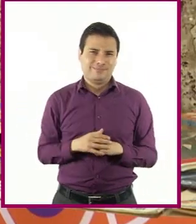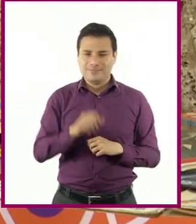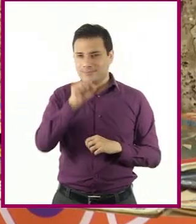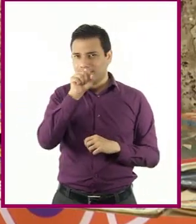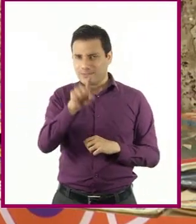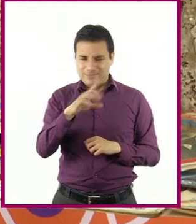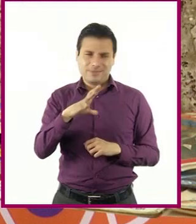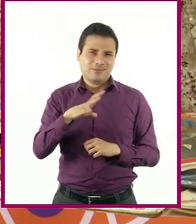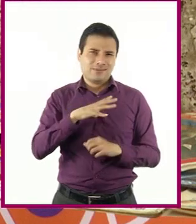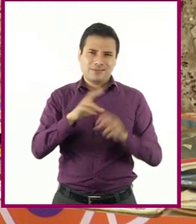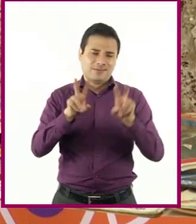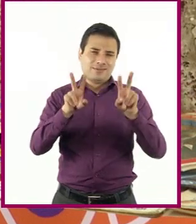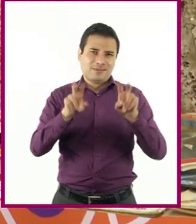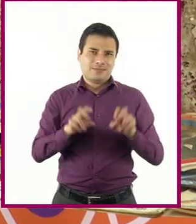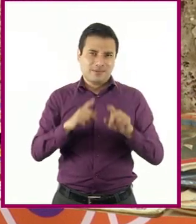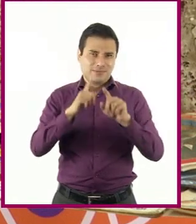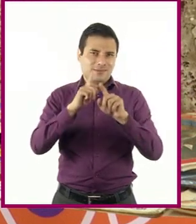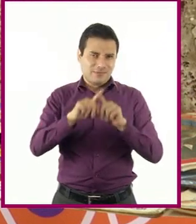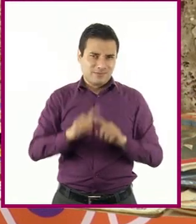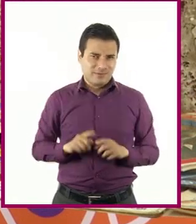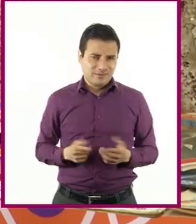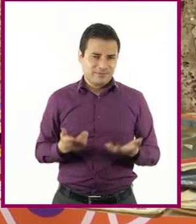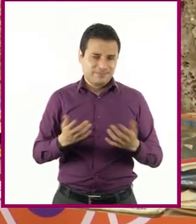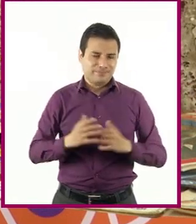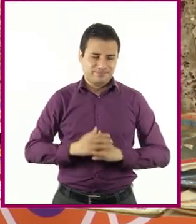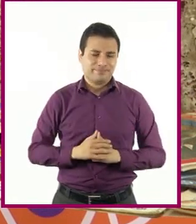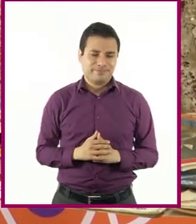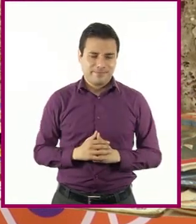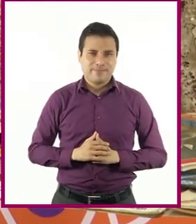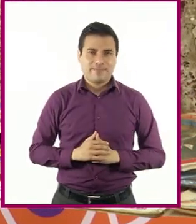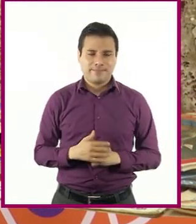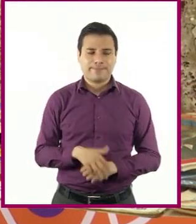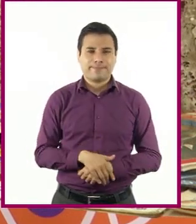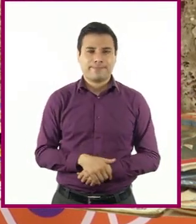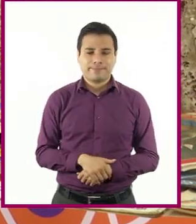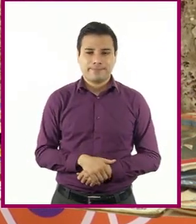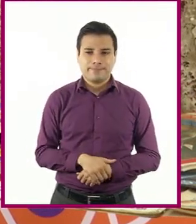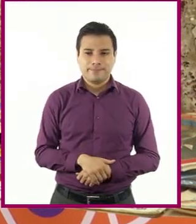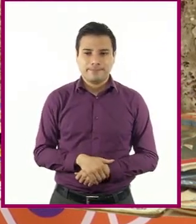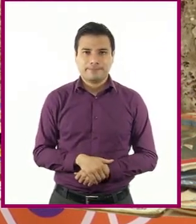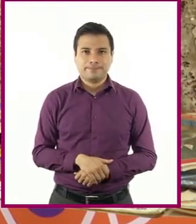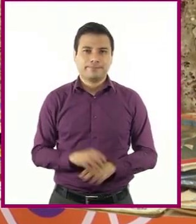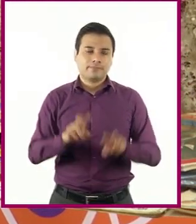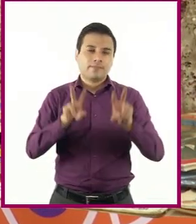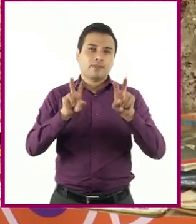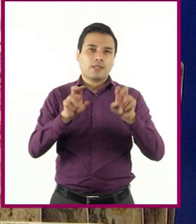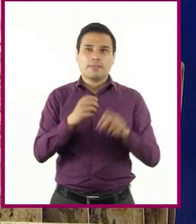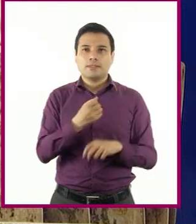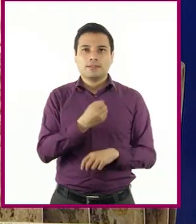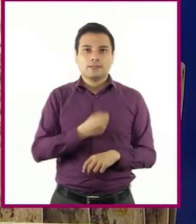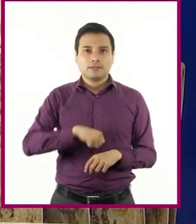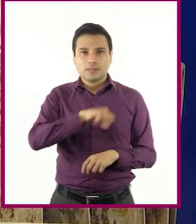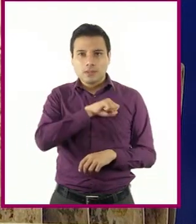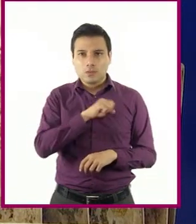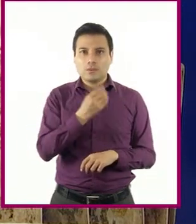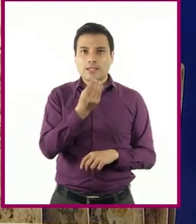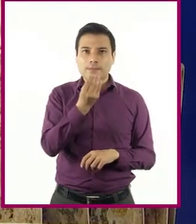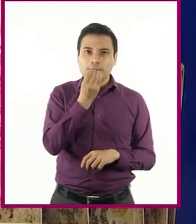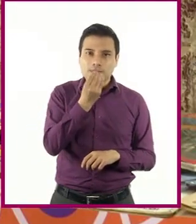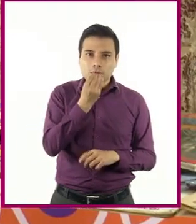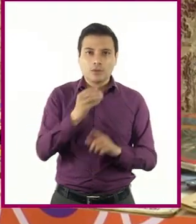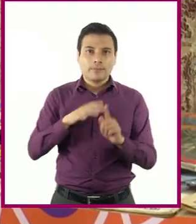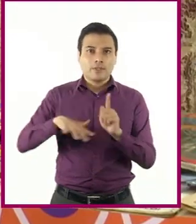la literatura o educar sobre algún tema relevante en la sociedad. Salud, alimentación, medio